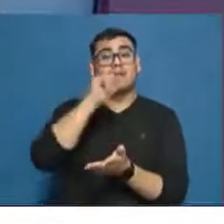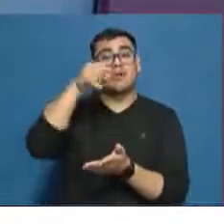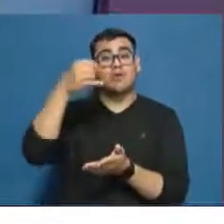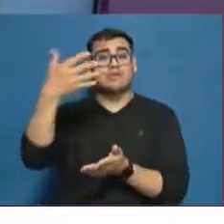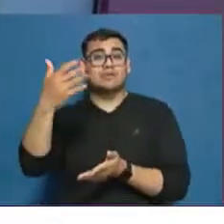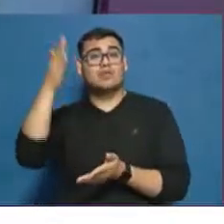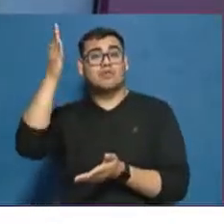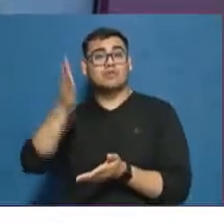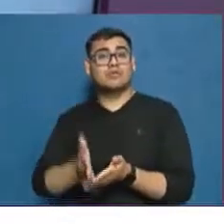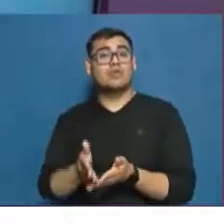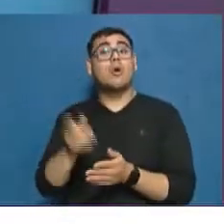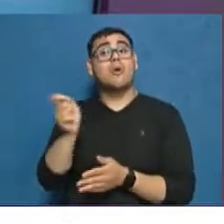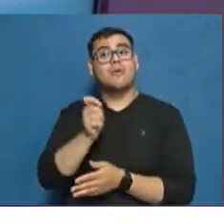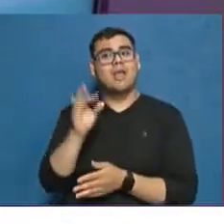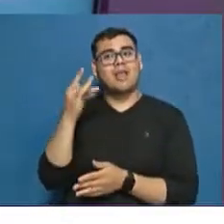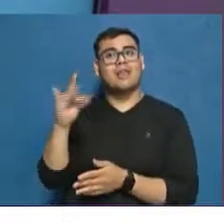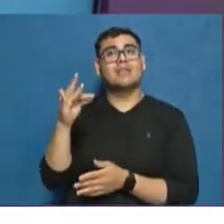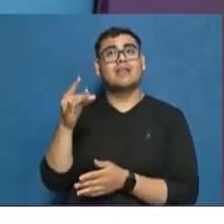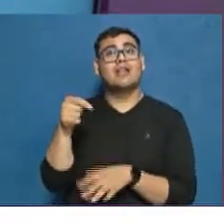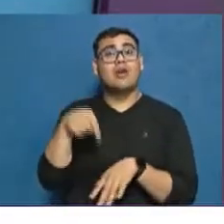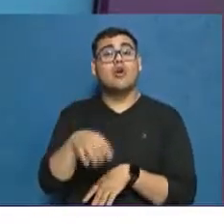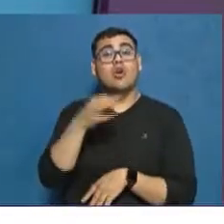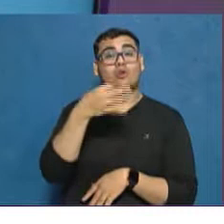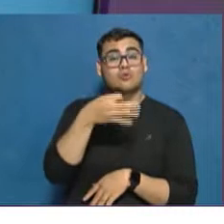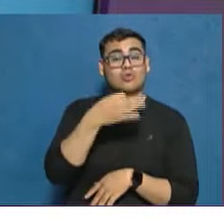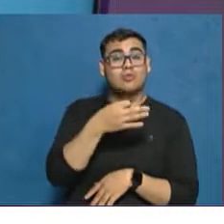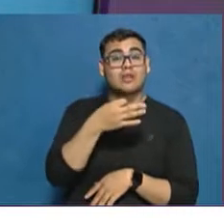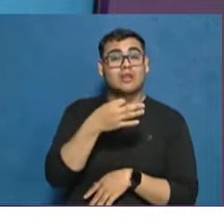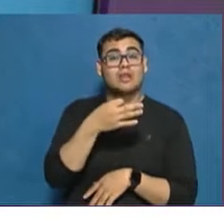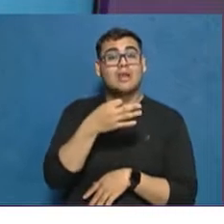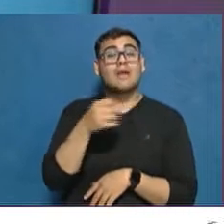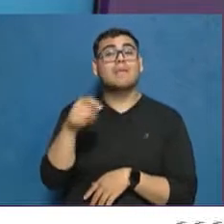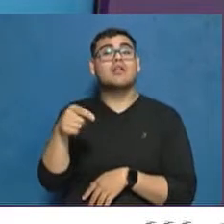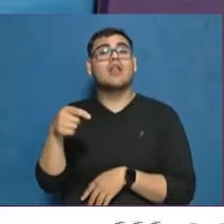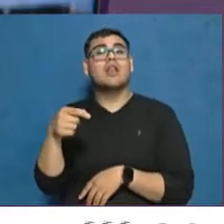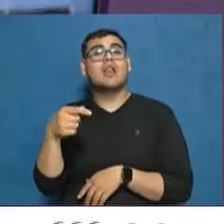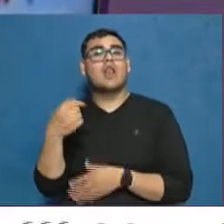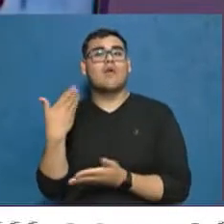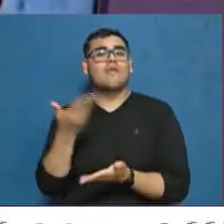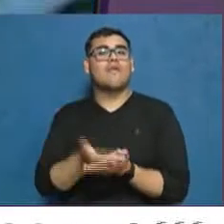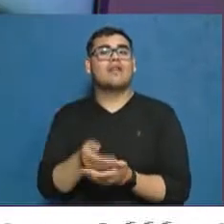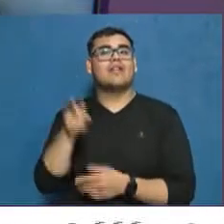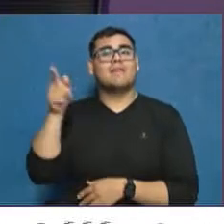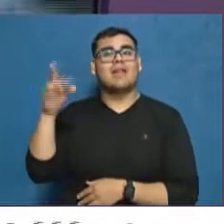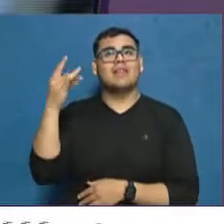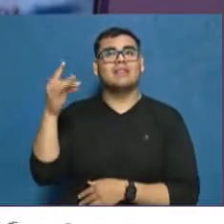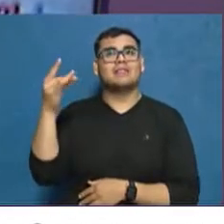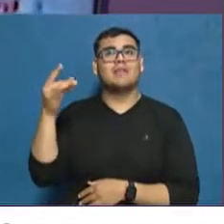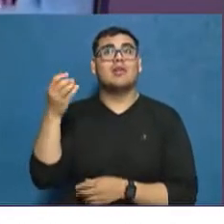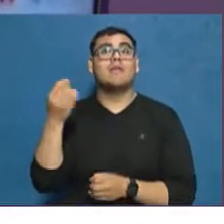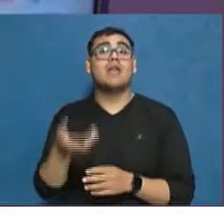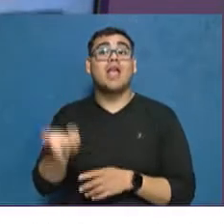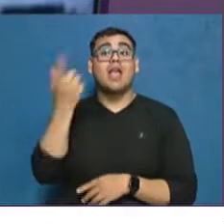mes de diciembre. Sí, estamos en octubre y hablamos de que la oferta es para diciembre, porque claro, ya los meses anteriores, es